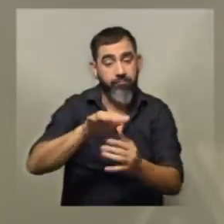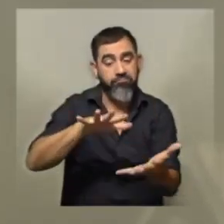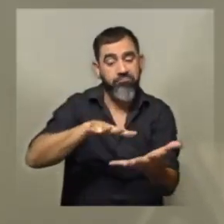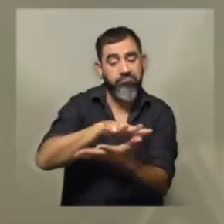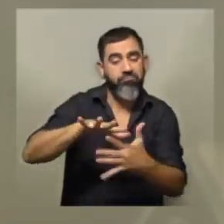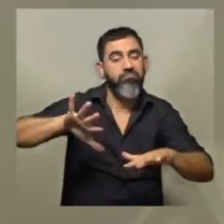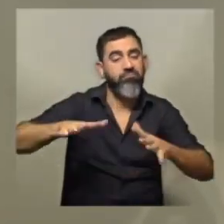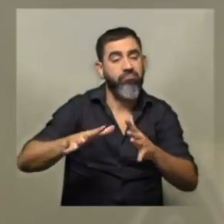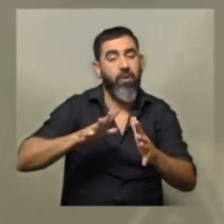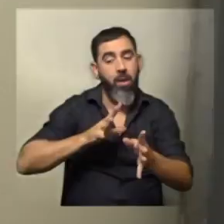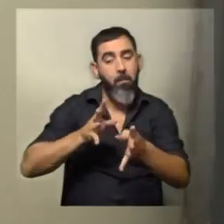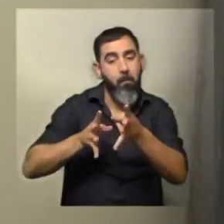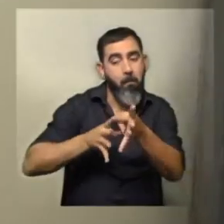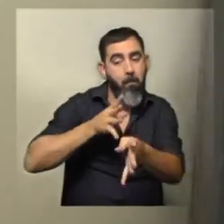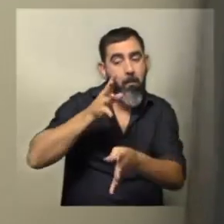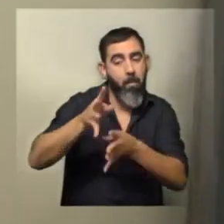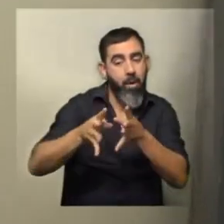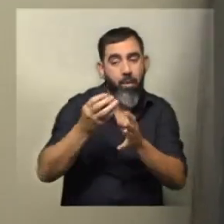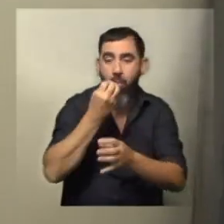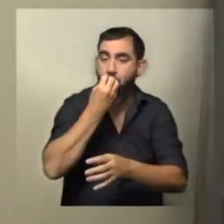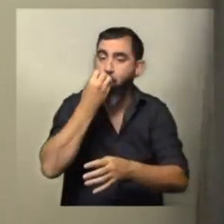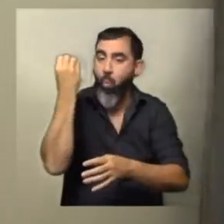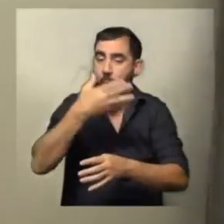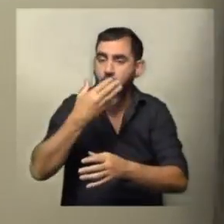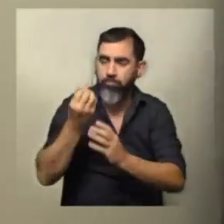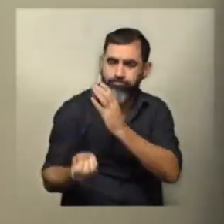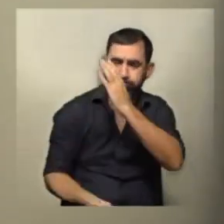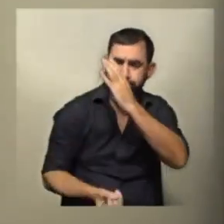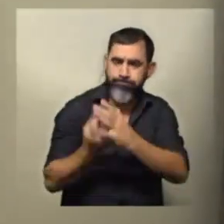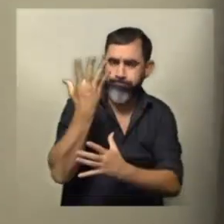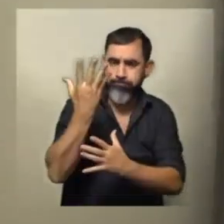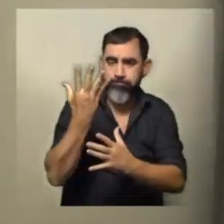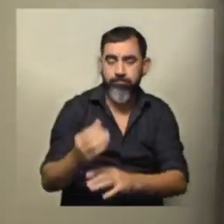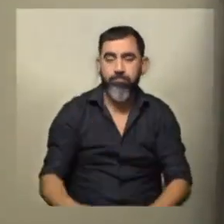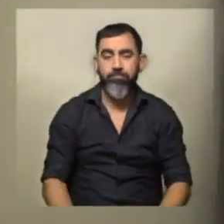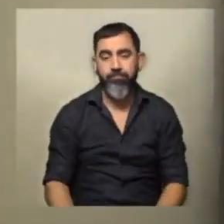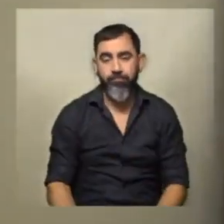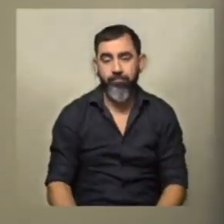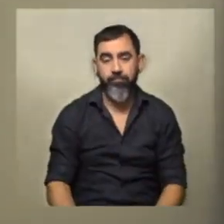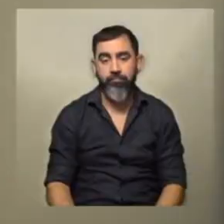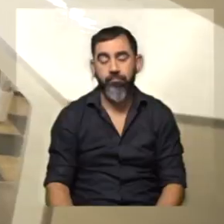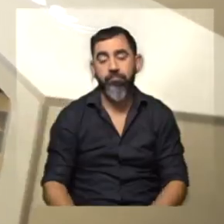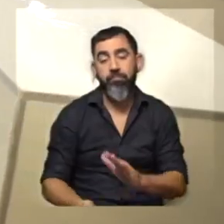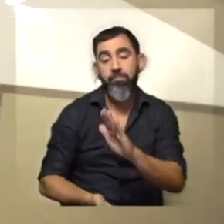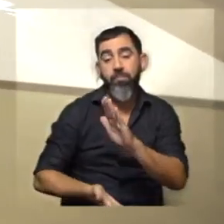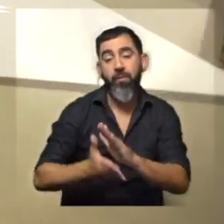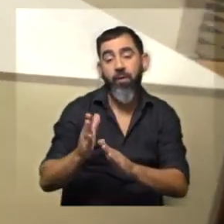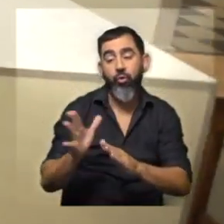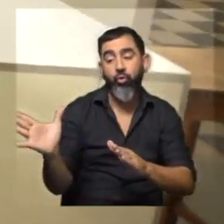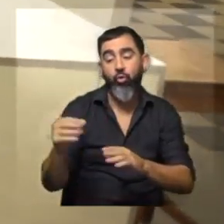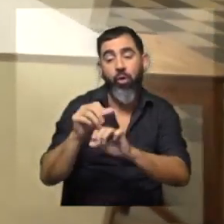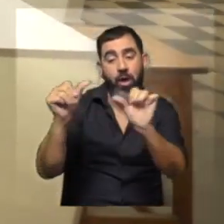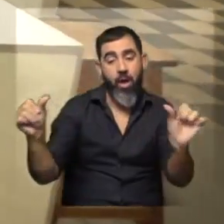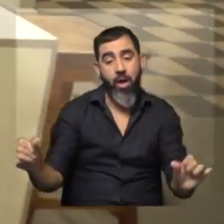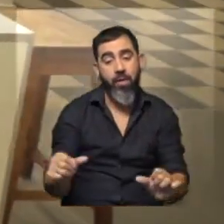está equipado con equipos muy buenos, de última generación, que van a ser destinados para todas las actividades